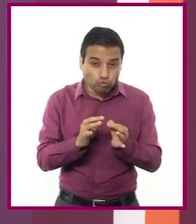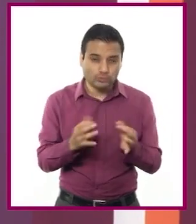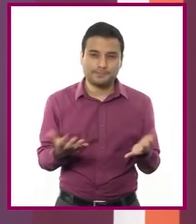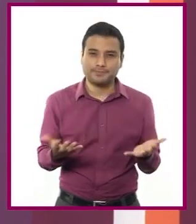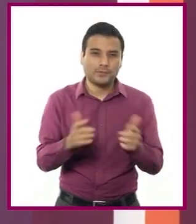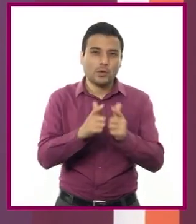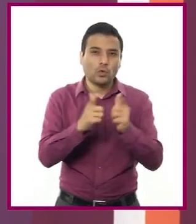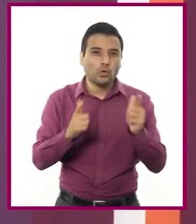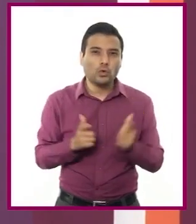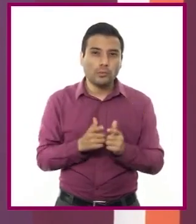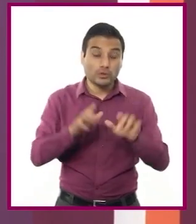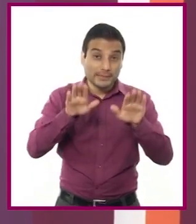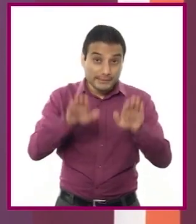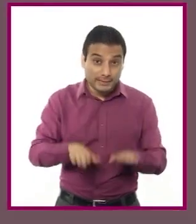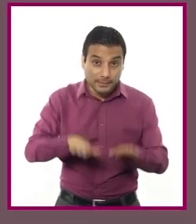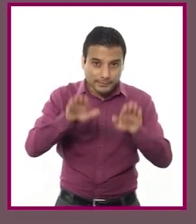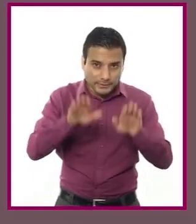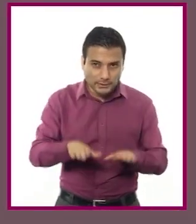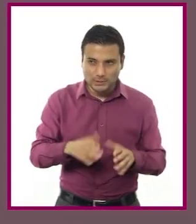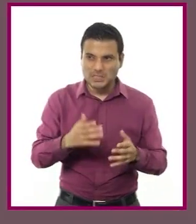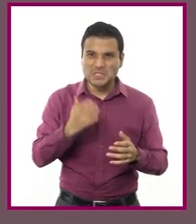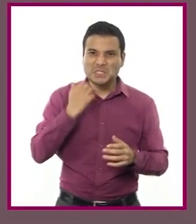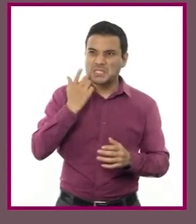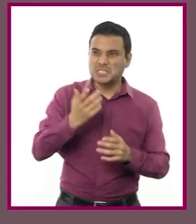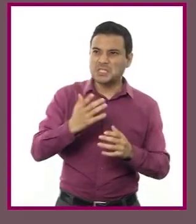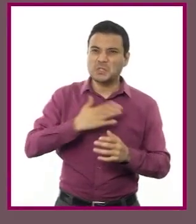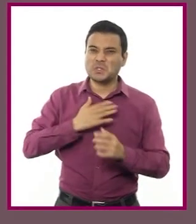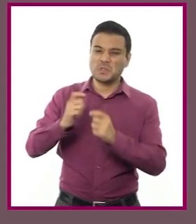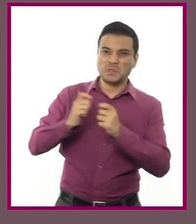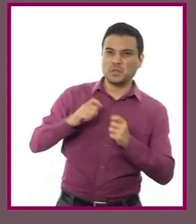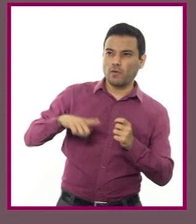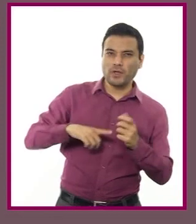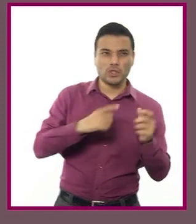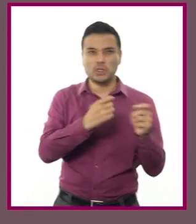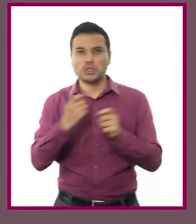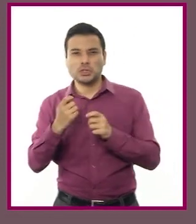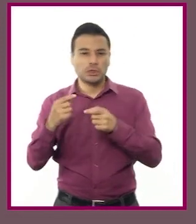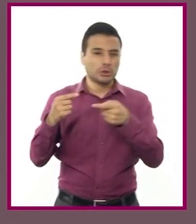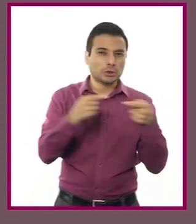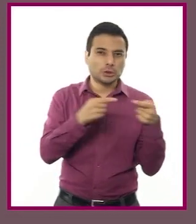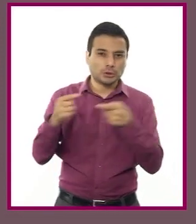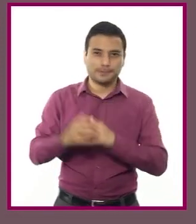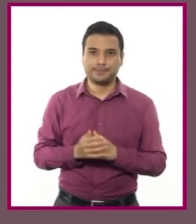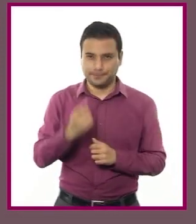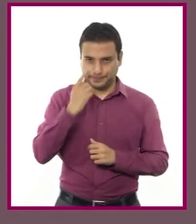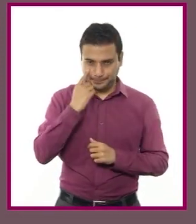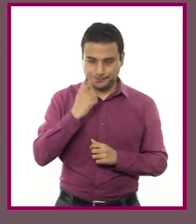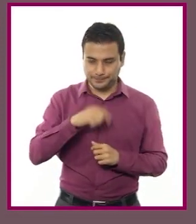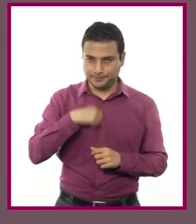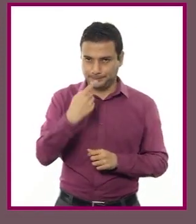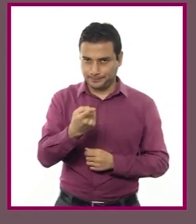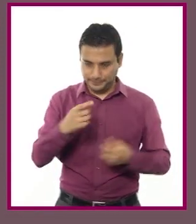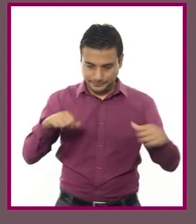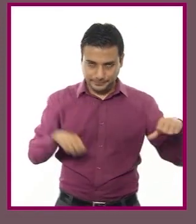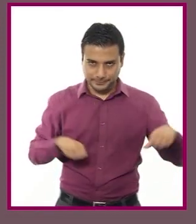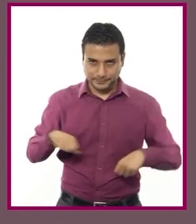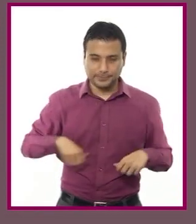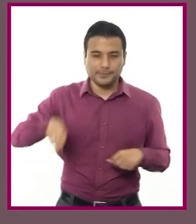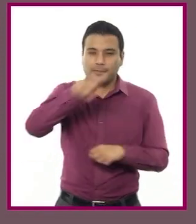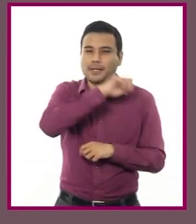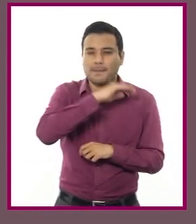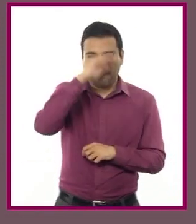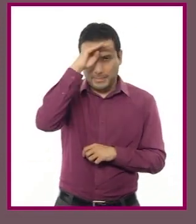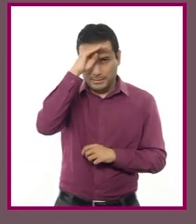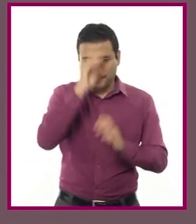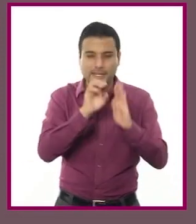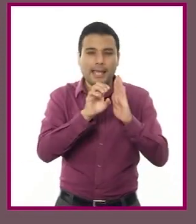islamistas se disputan el poder. Para concluir nuestra sesión, les presento el siguiente reto. Imaginen que llevarán a